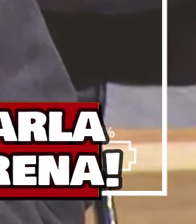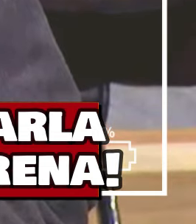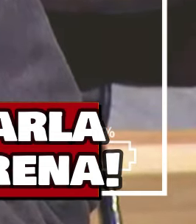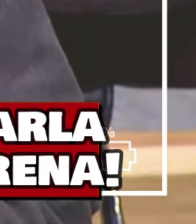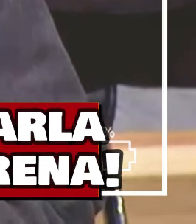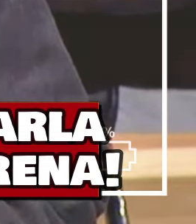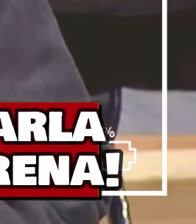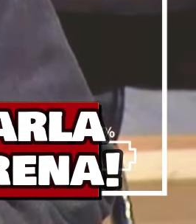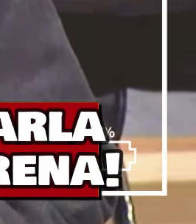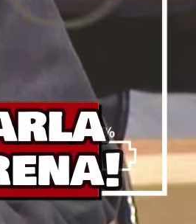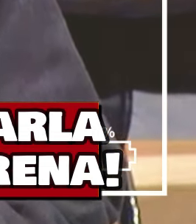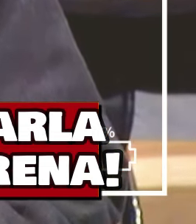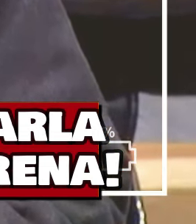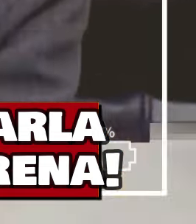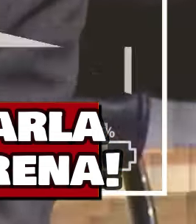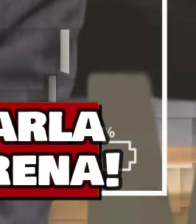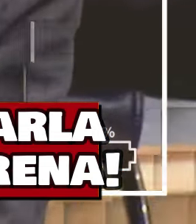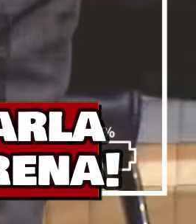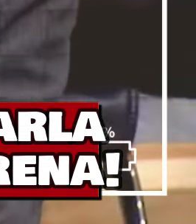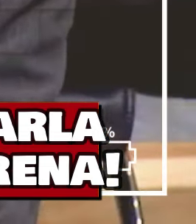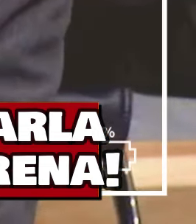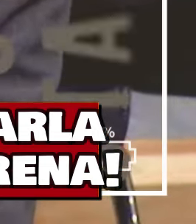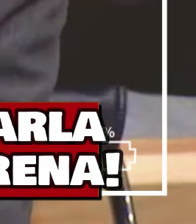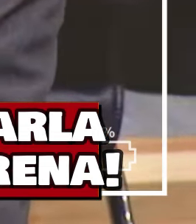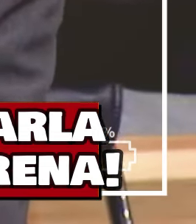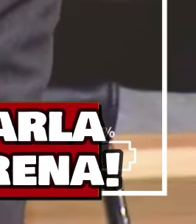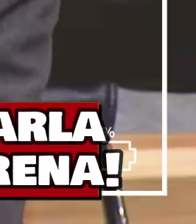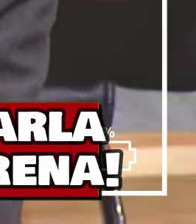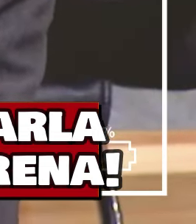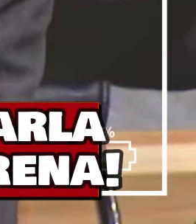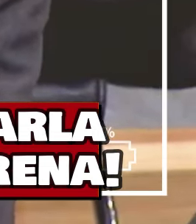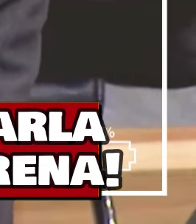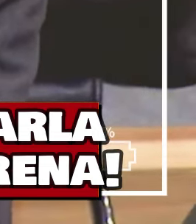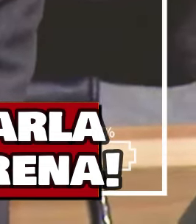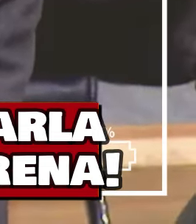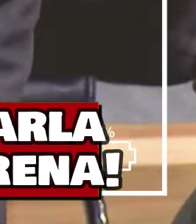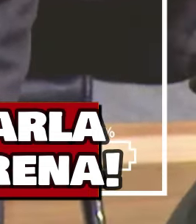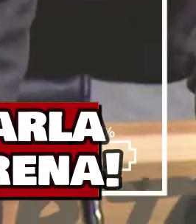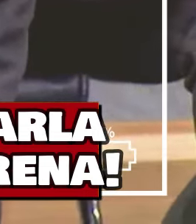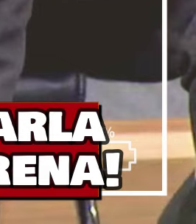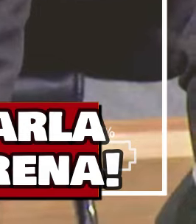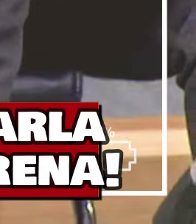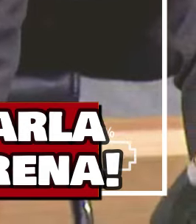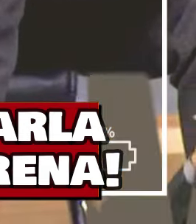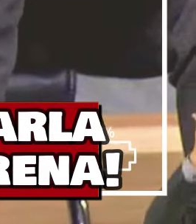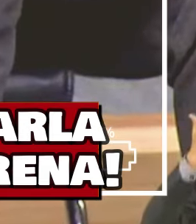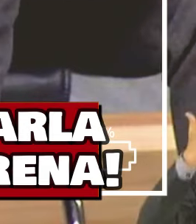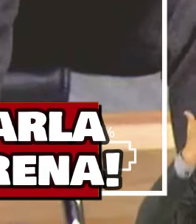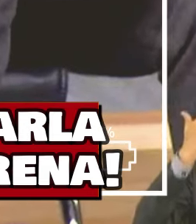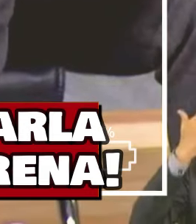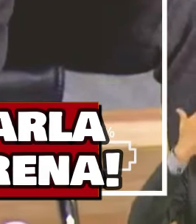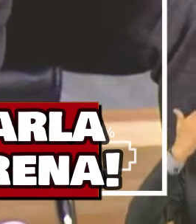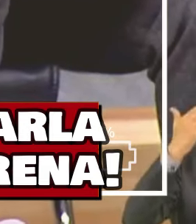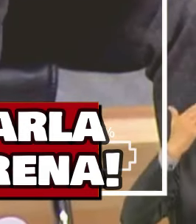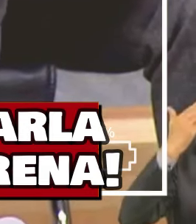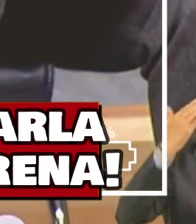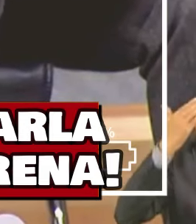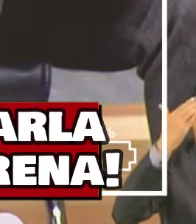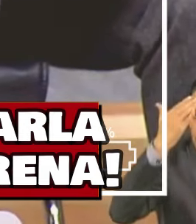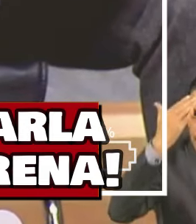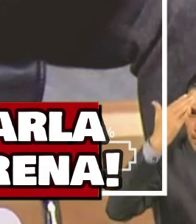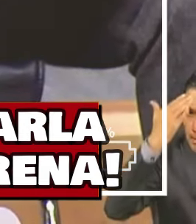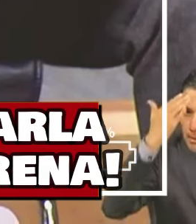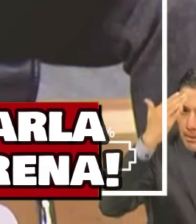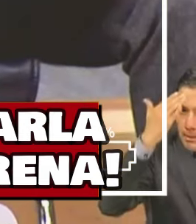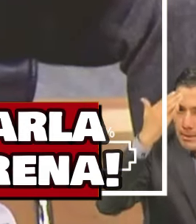un dictamen sobre los informes, los considera como cumplidos. Sin embargo, reconoció que hay un debate sobre la extemporaneidad de